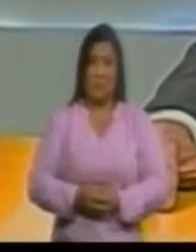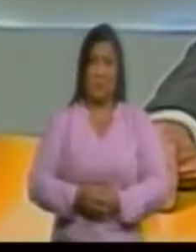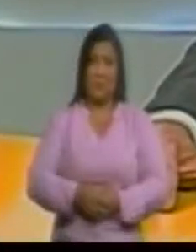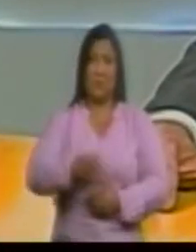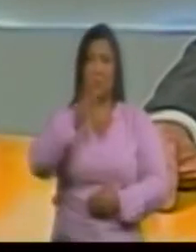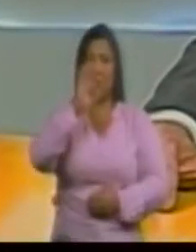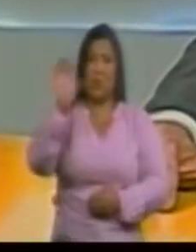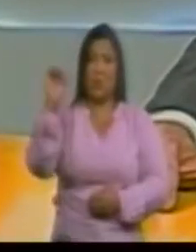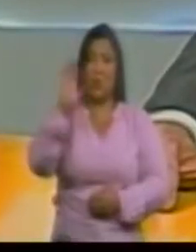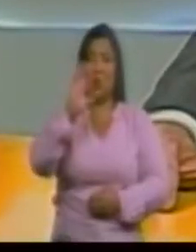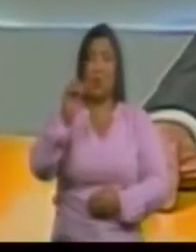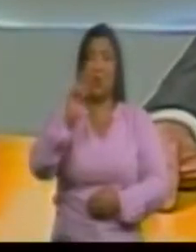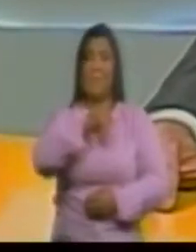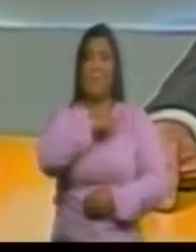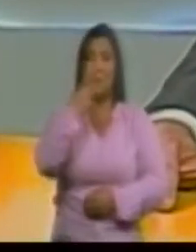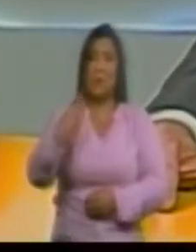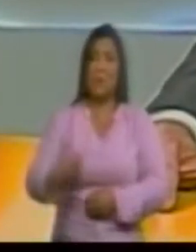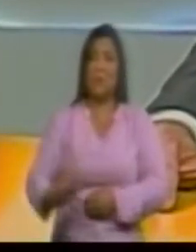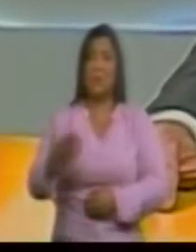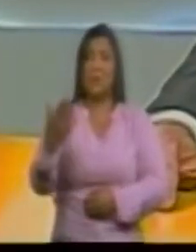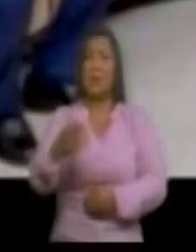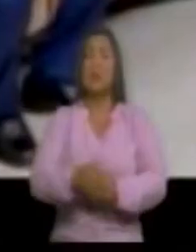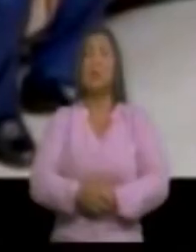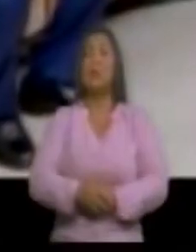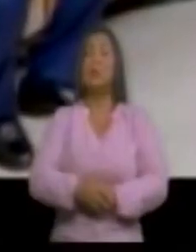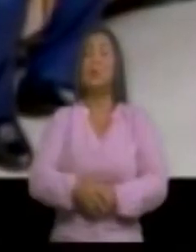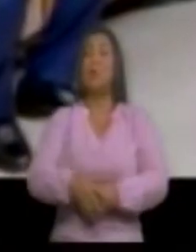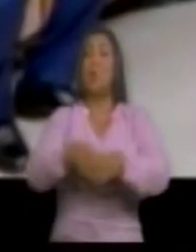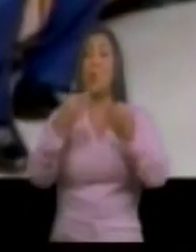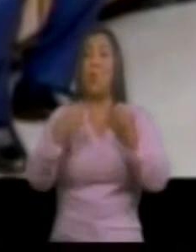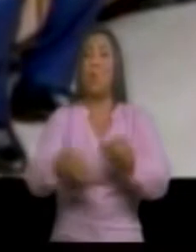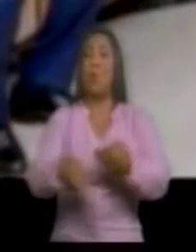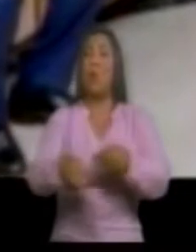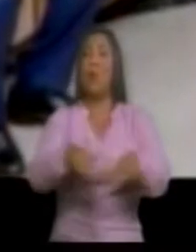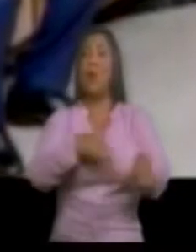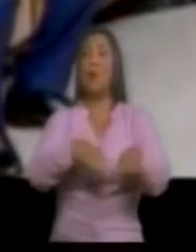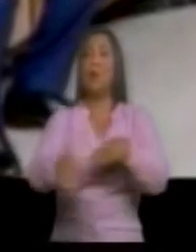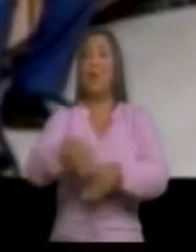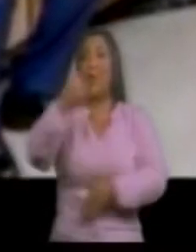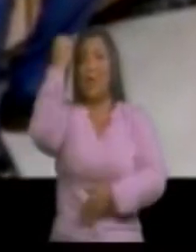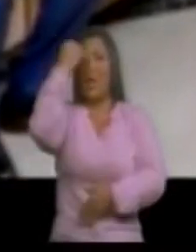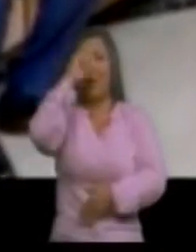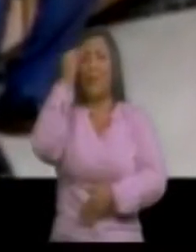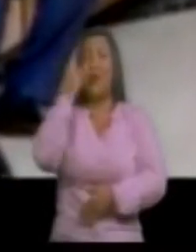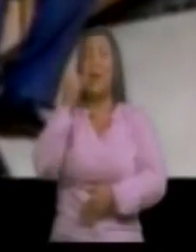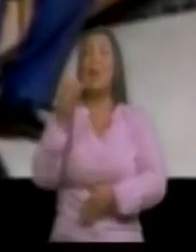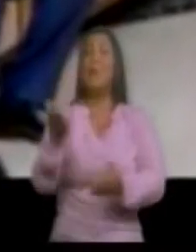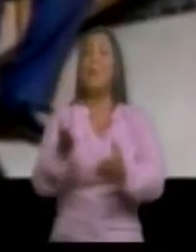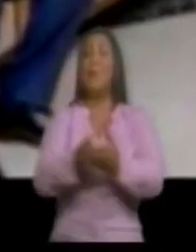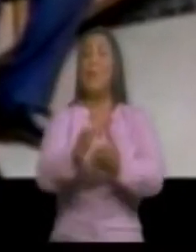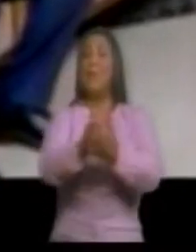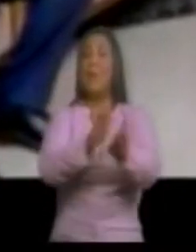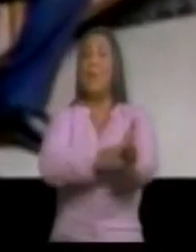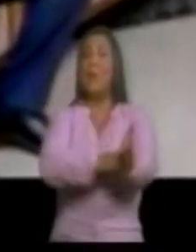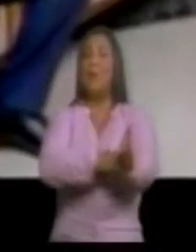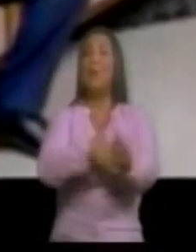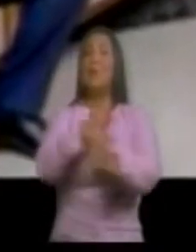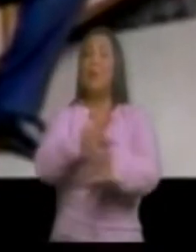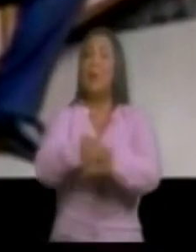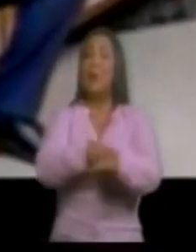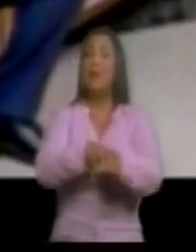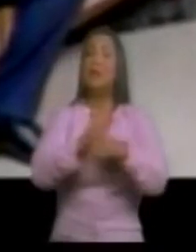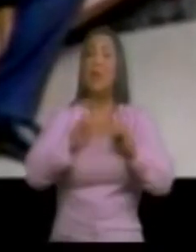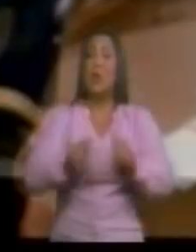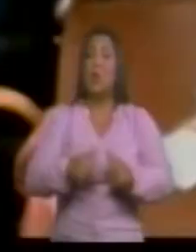Otto Sonnenholzner, vicepresidente de la República, cumplió actividades en Italia con el fin de promover proyectos para el agro, salud y educación.